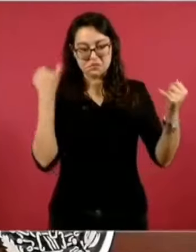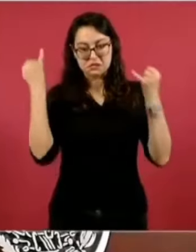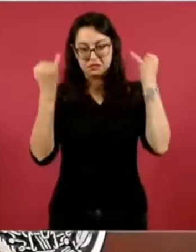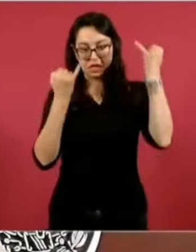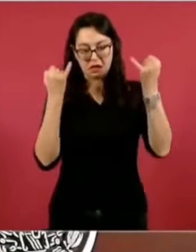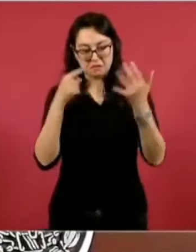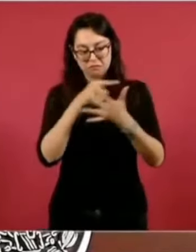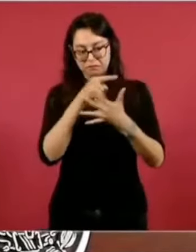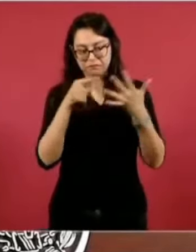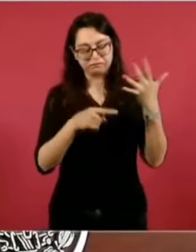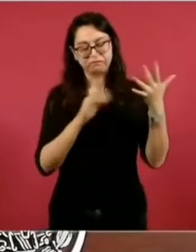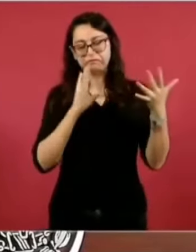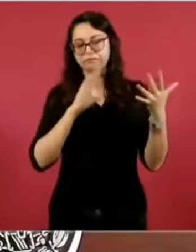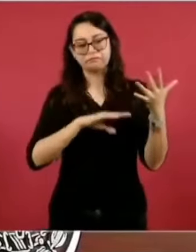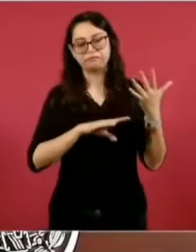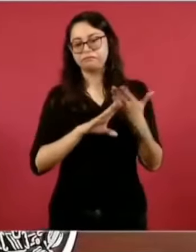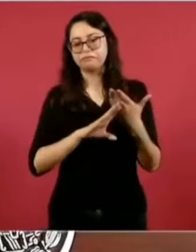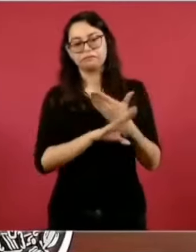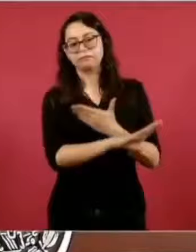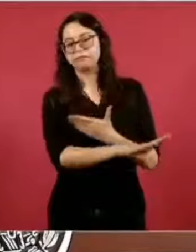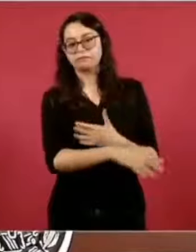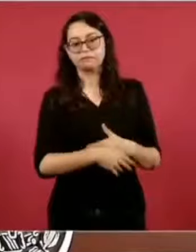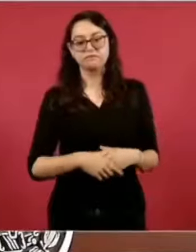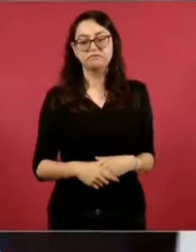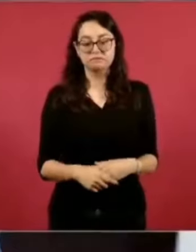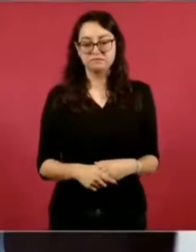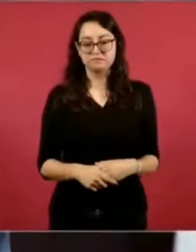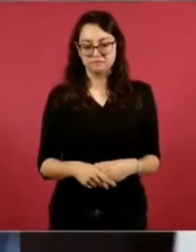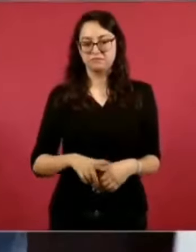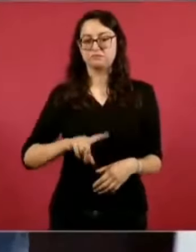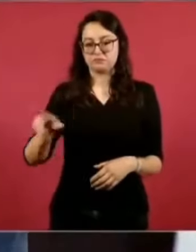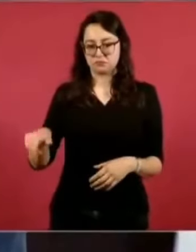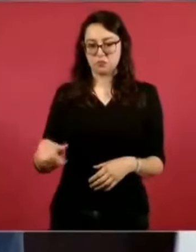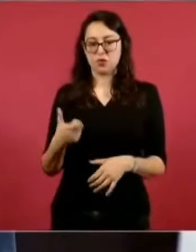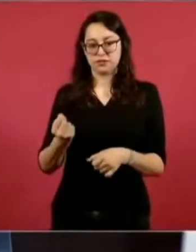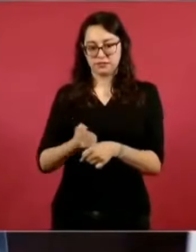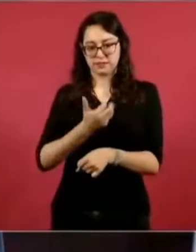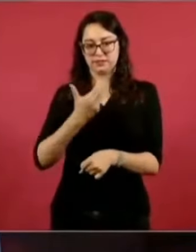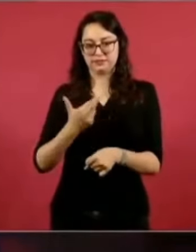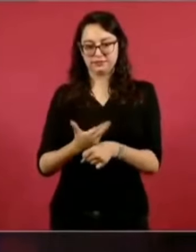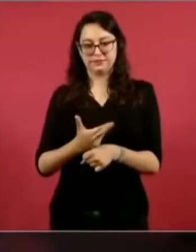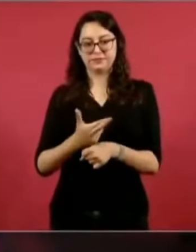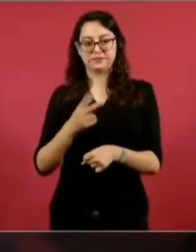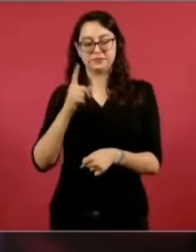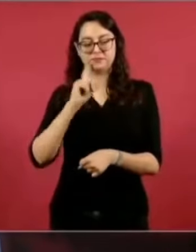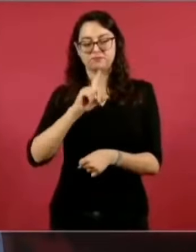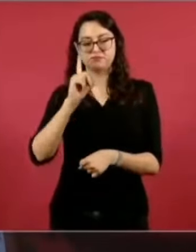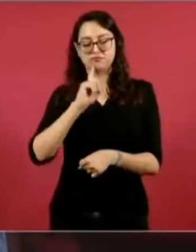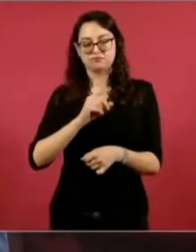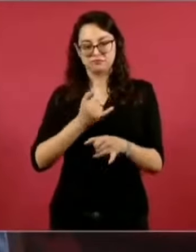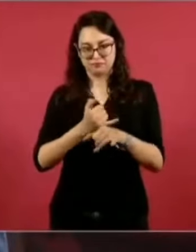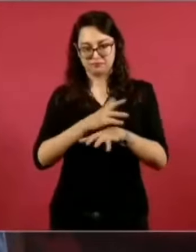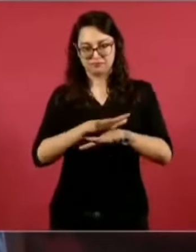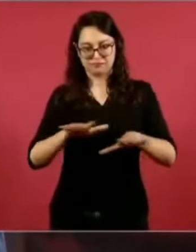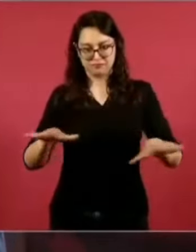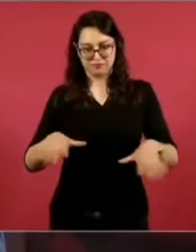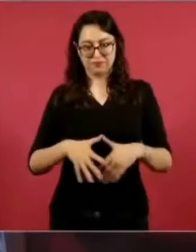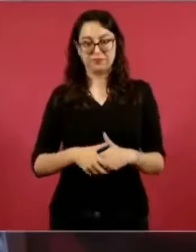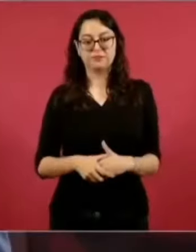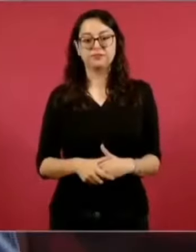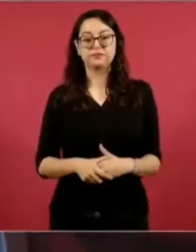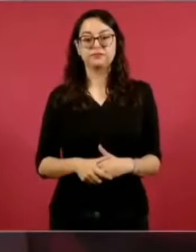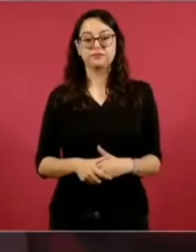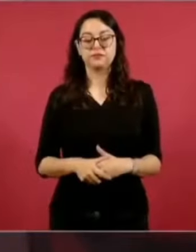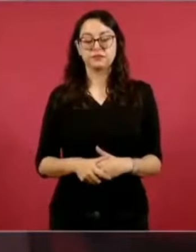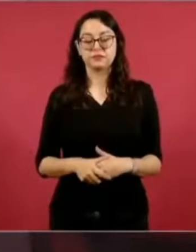motivos que aquí va a informar la secretaria de Gobernación. Para la